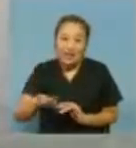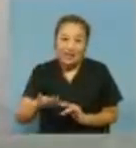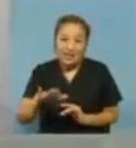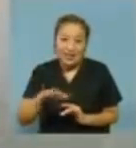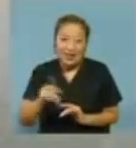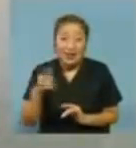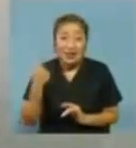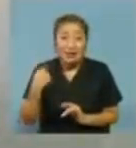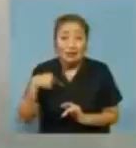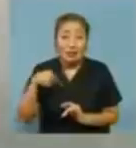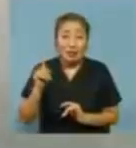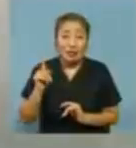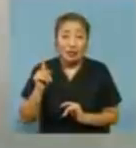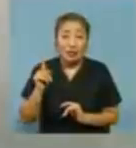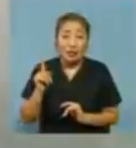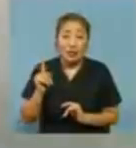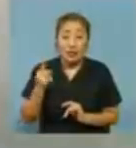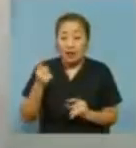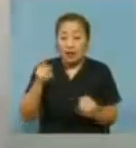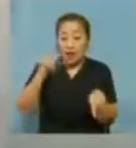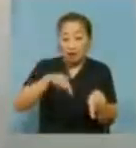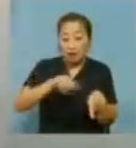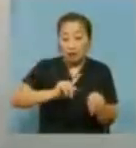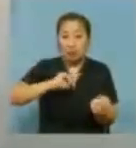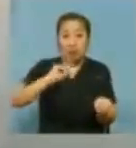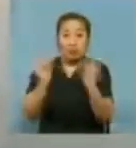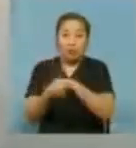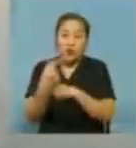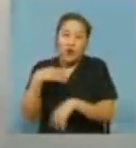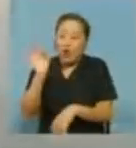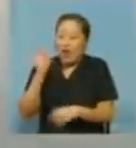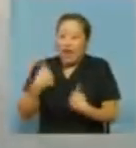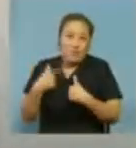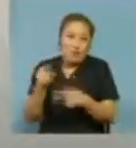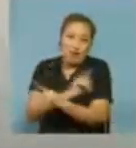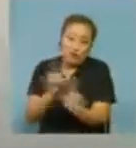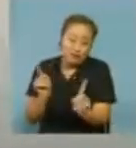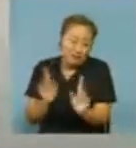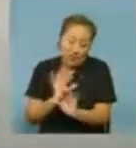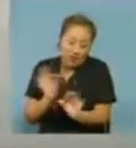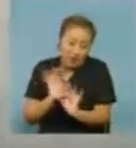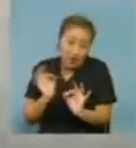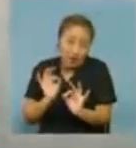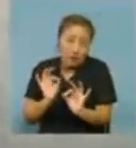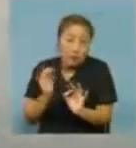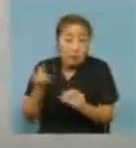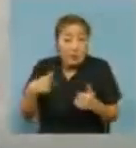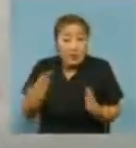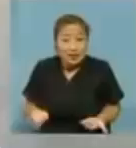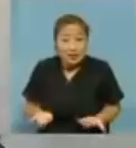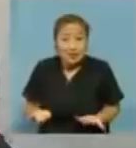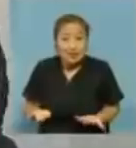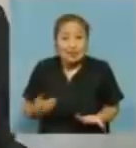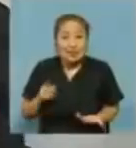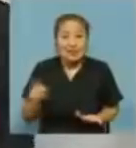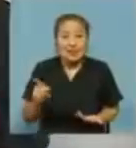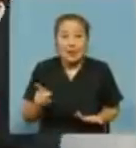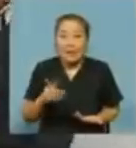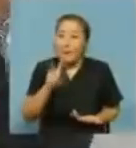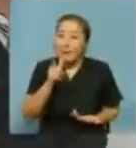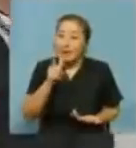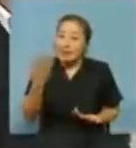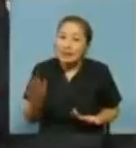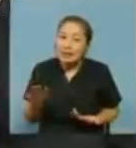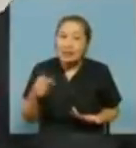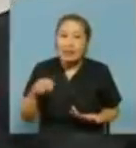Lógicamente, de buena a primera, uno nunca cree que le va a tocar, ¿no?, en carne propia. Y me parece